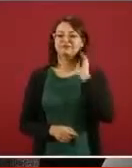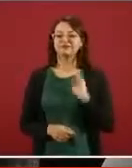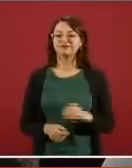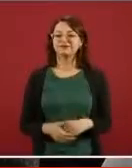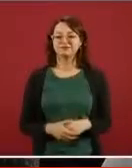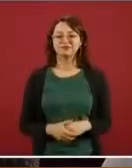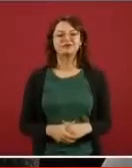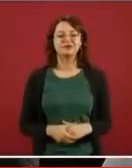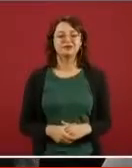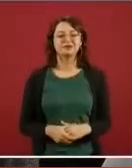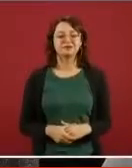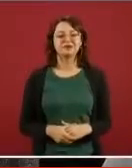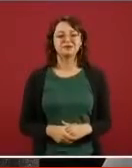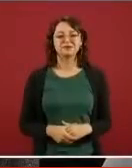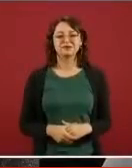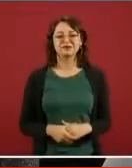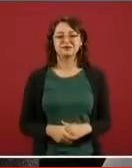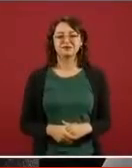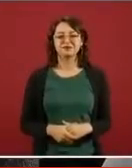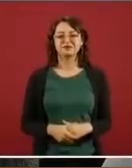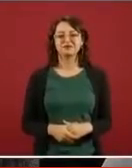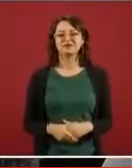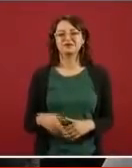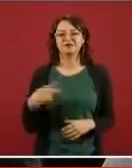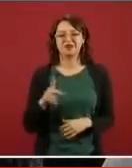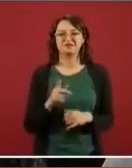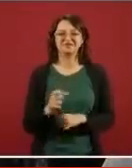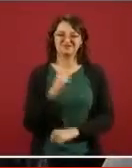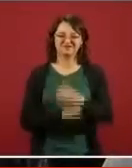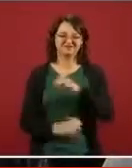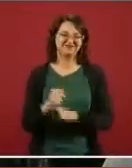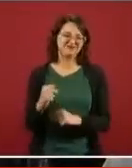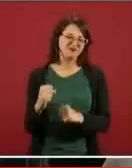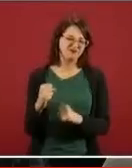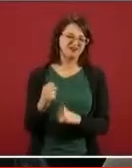sí pero el peso completo